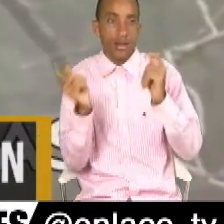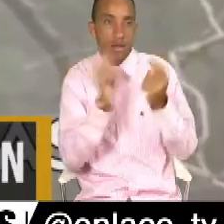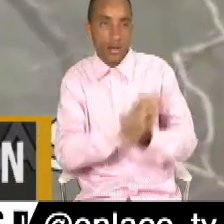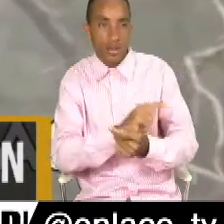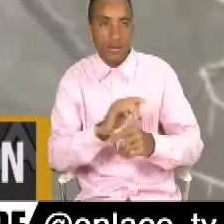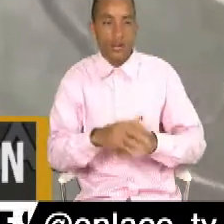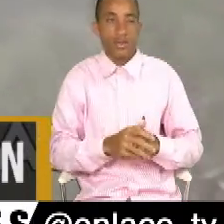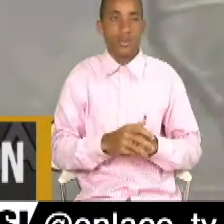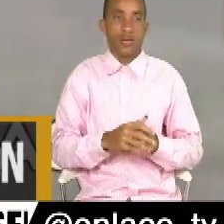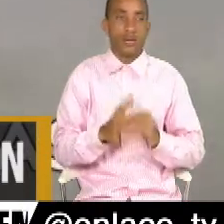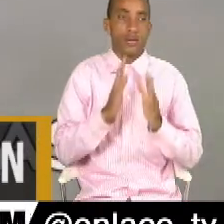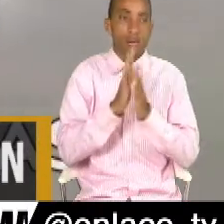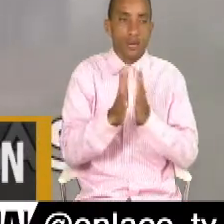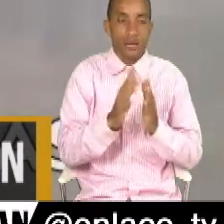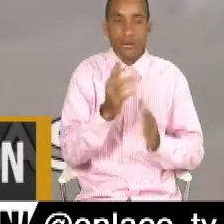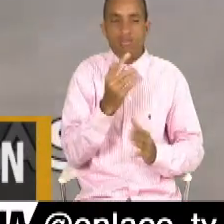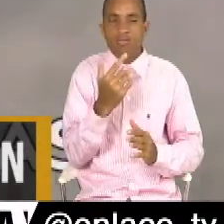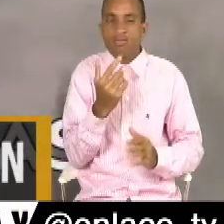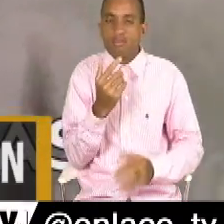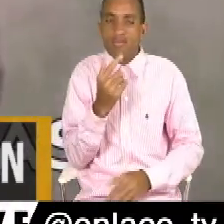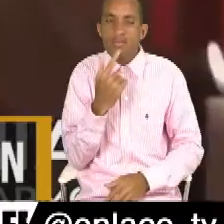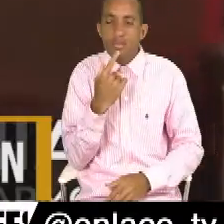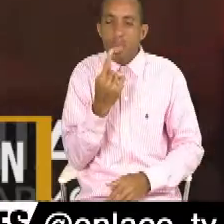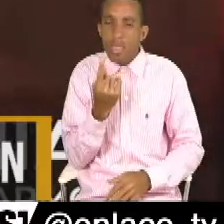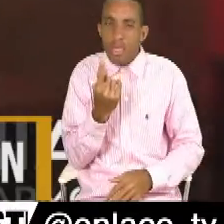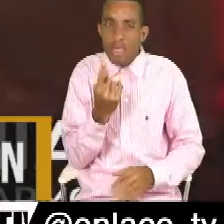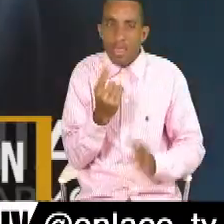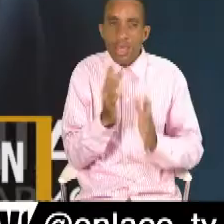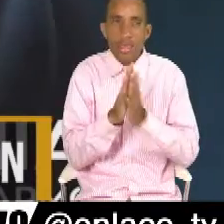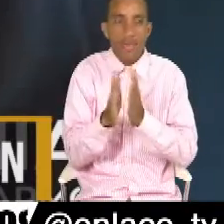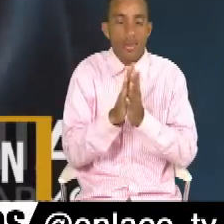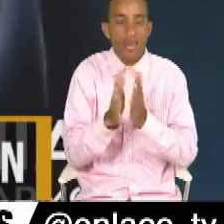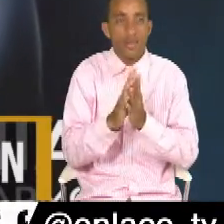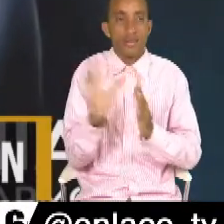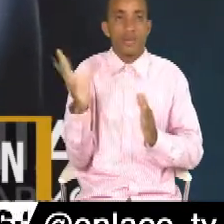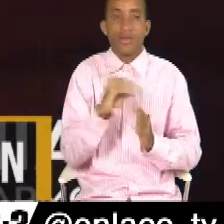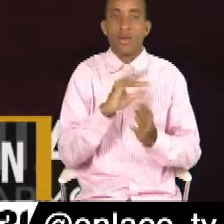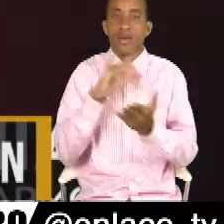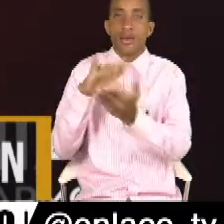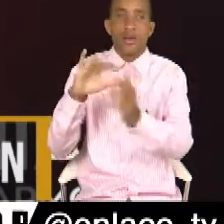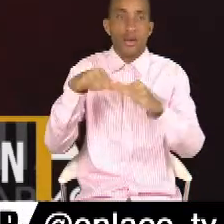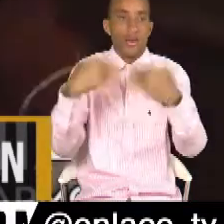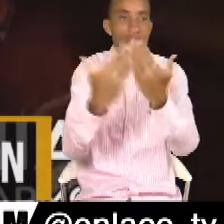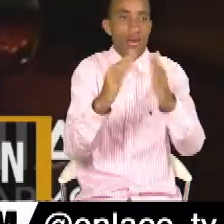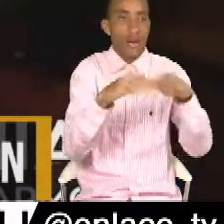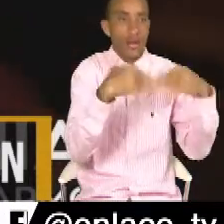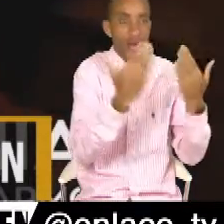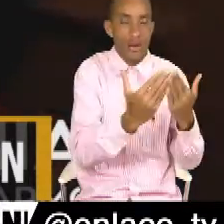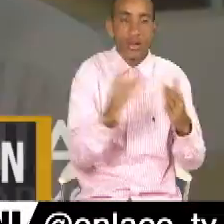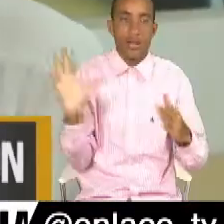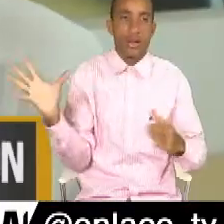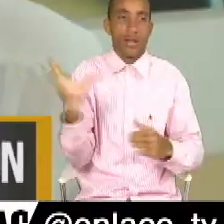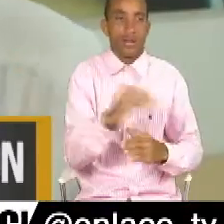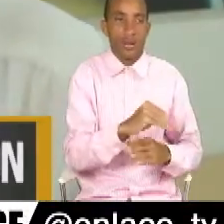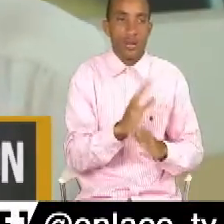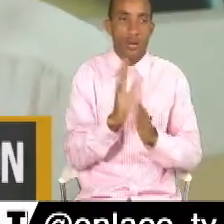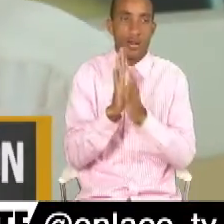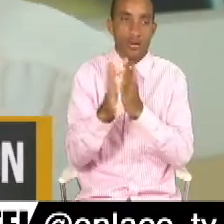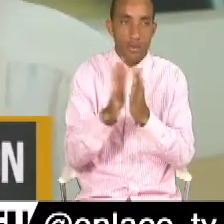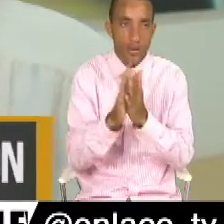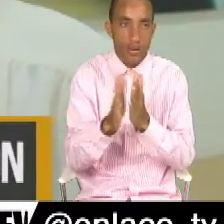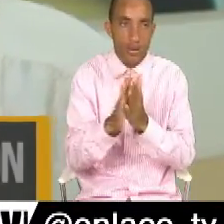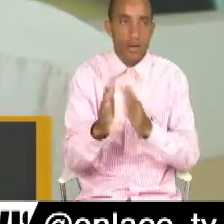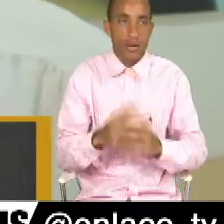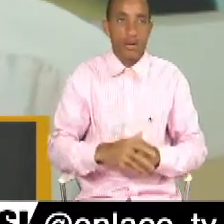pues dato curioso, como que vamos a llegar también a los colegios a divertirlos, a informarles sobre